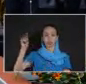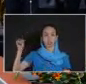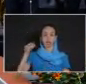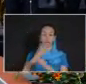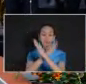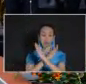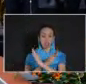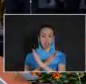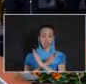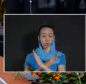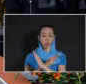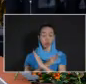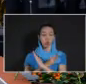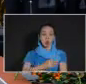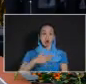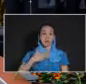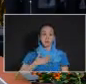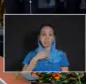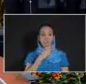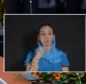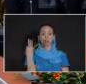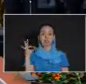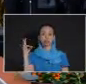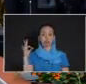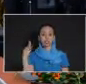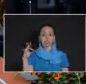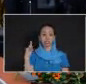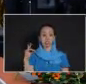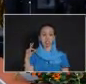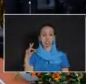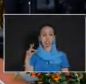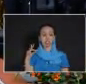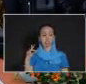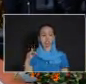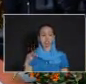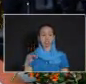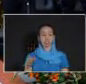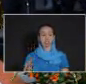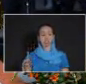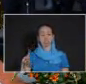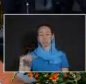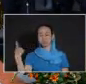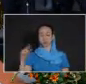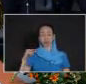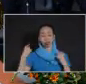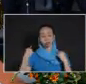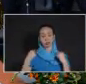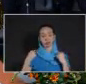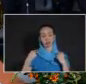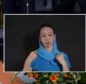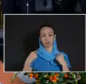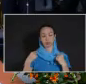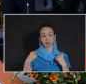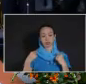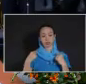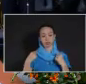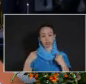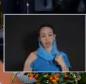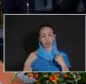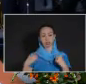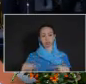pastores, porque pues no es el único incidente que ha sucedido, pero este tal